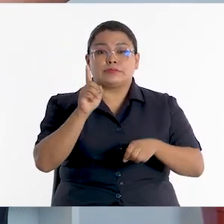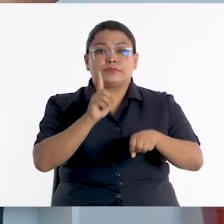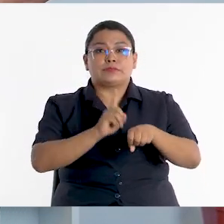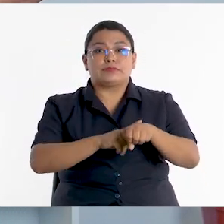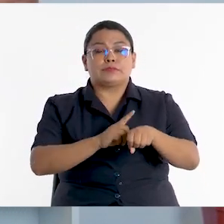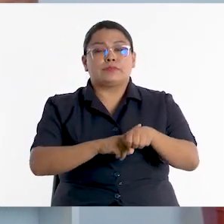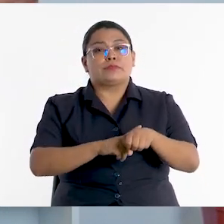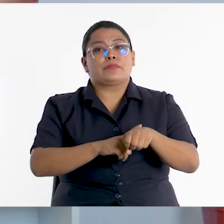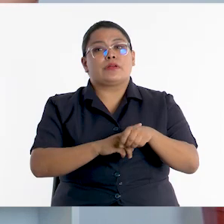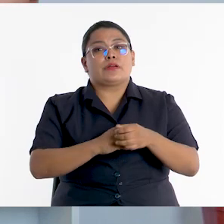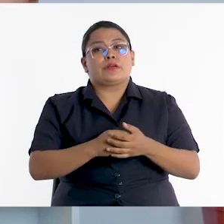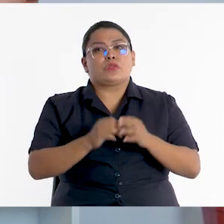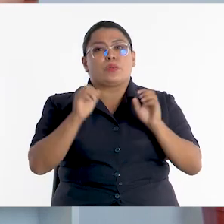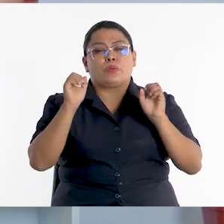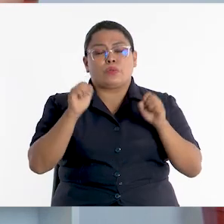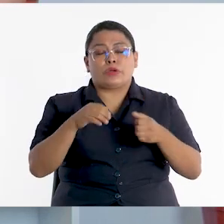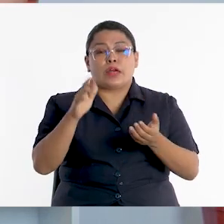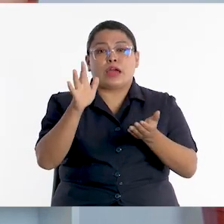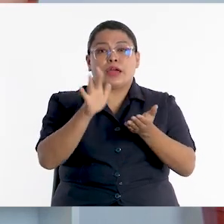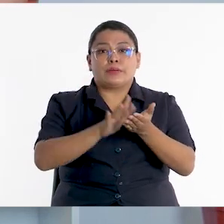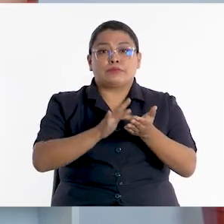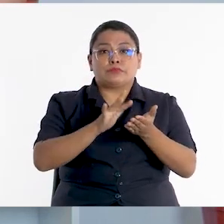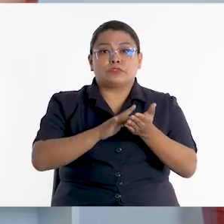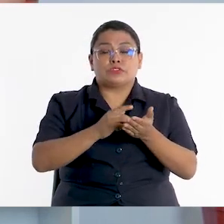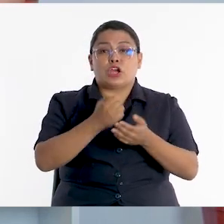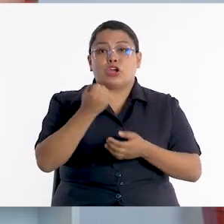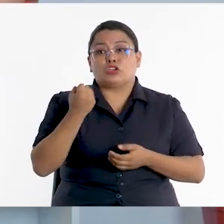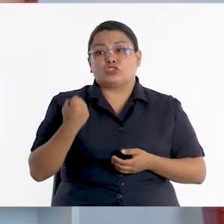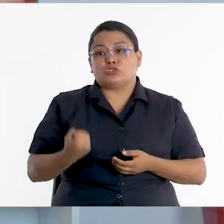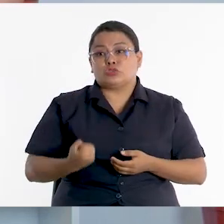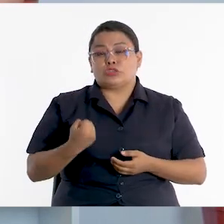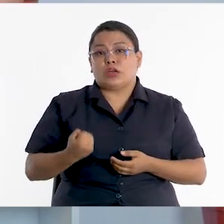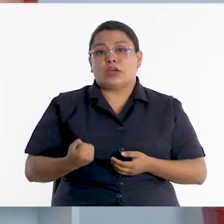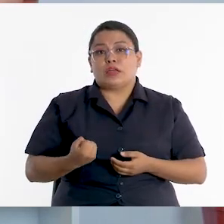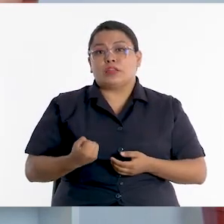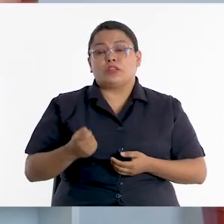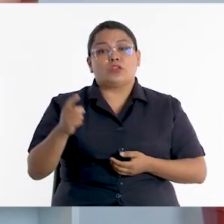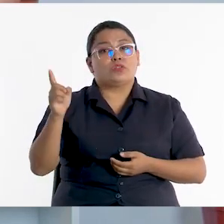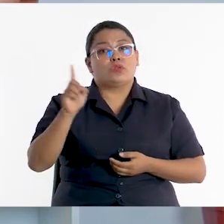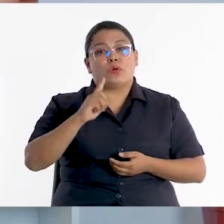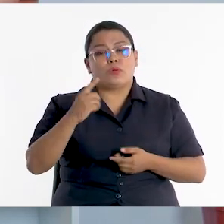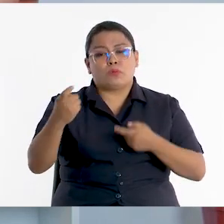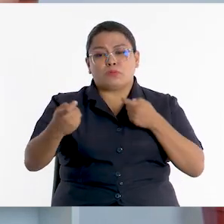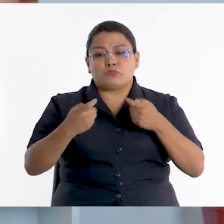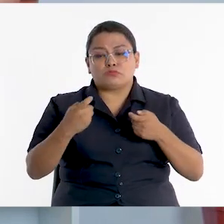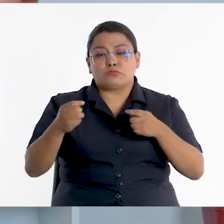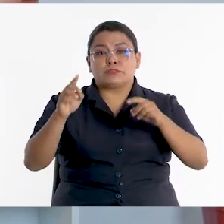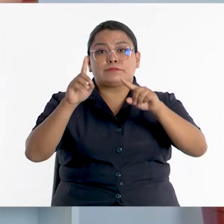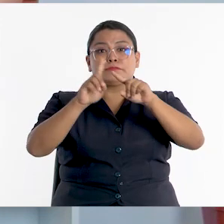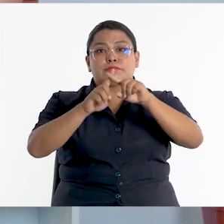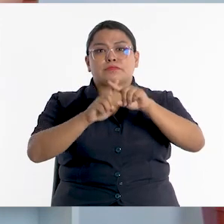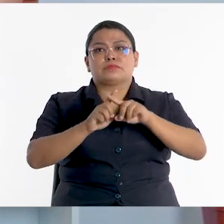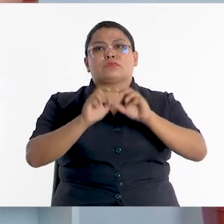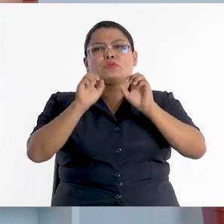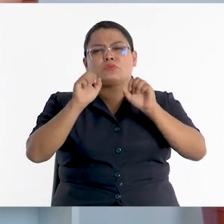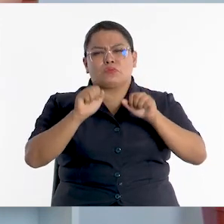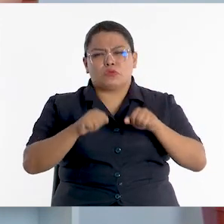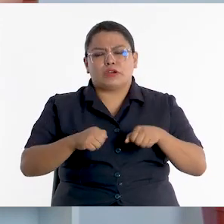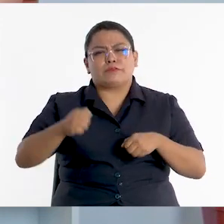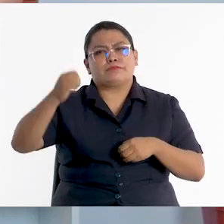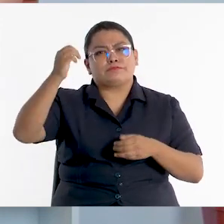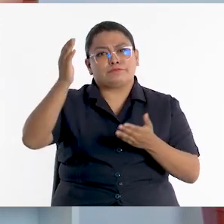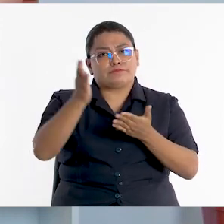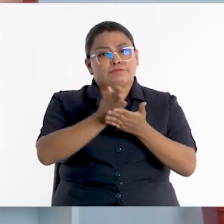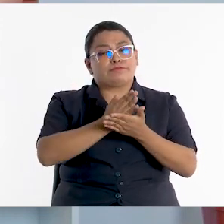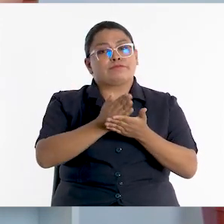este momento puedes aprovechar para que aquellos estudiantes que aún no dominan las tablas de multiplicar puedan ponerse al